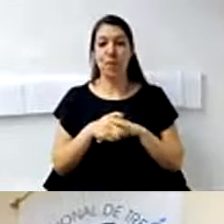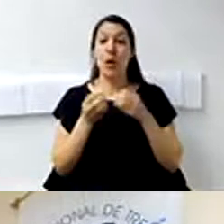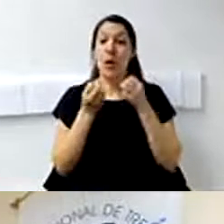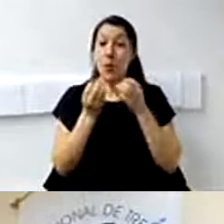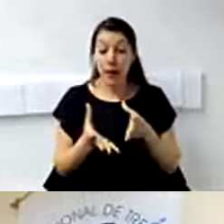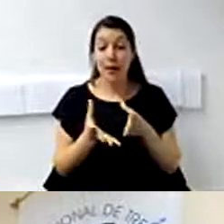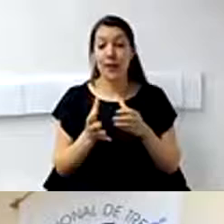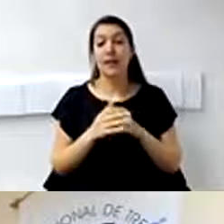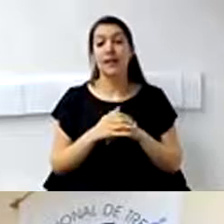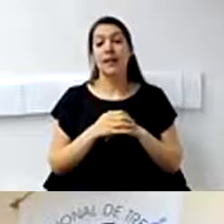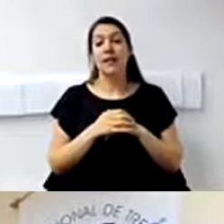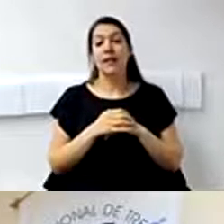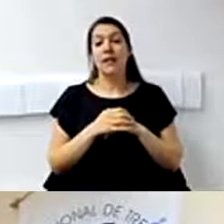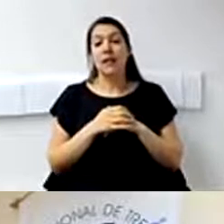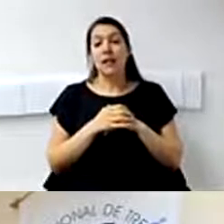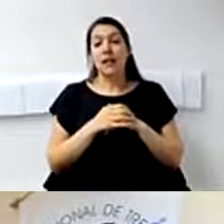y que sigan